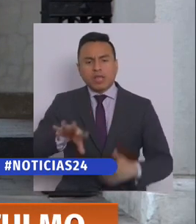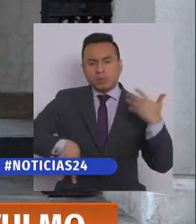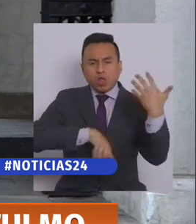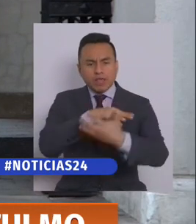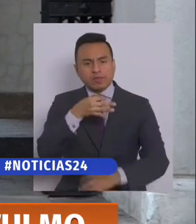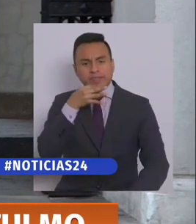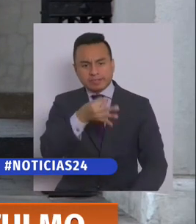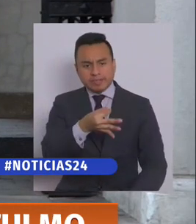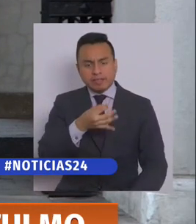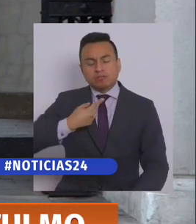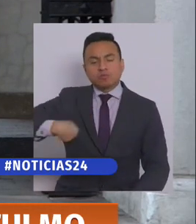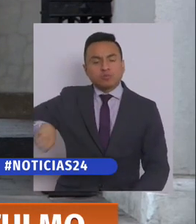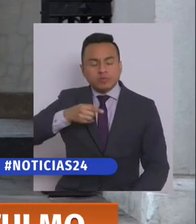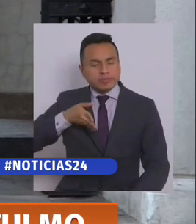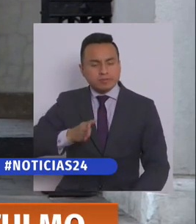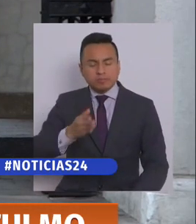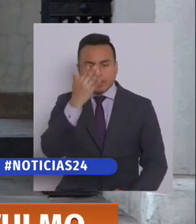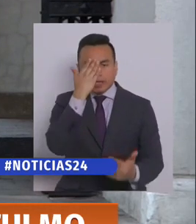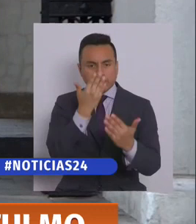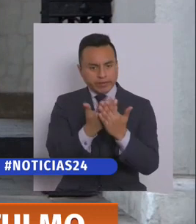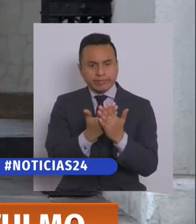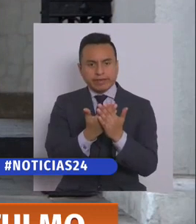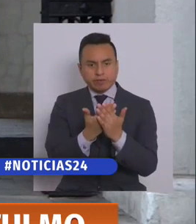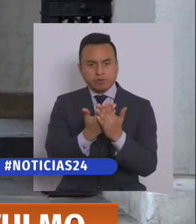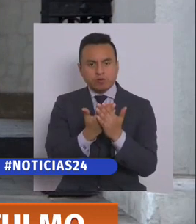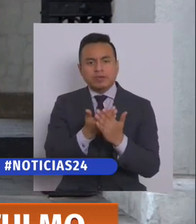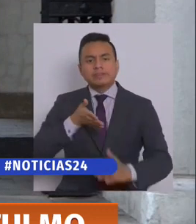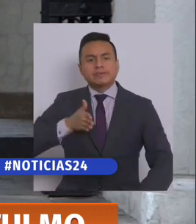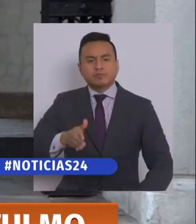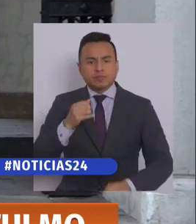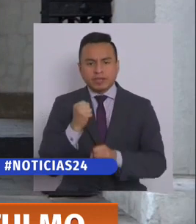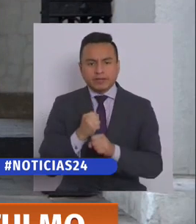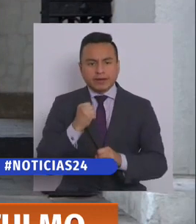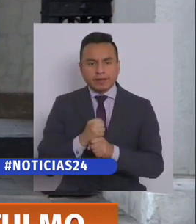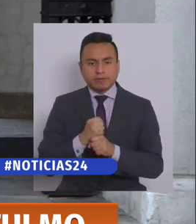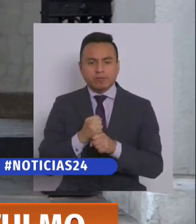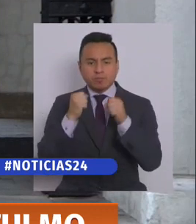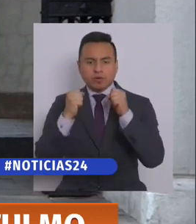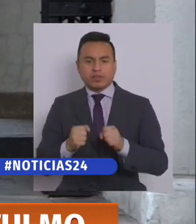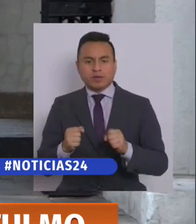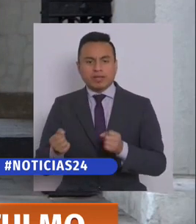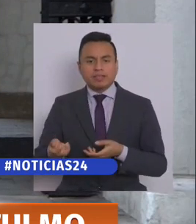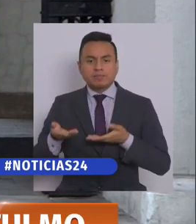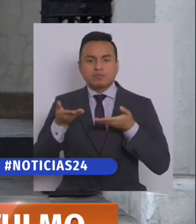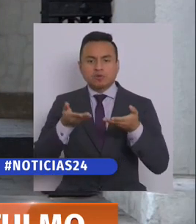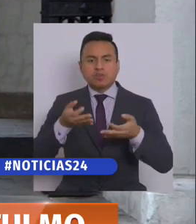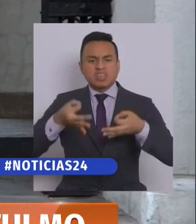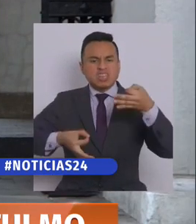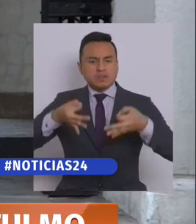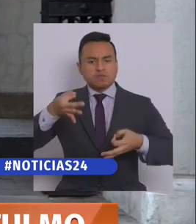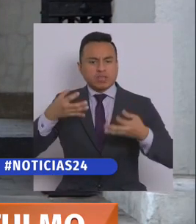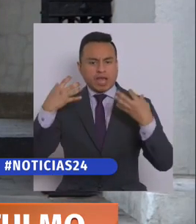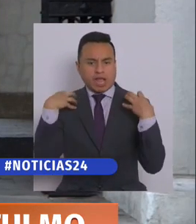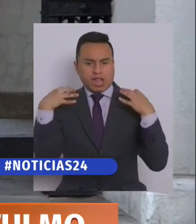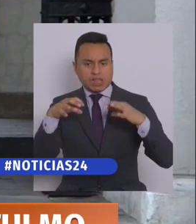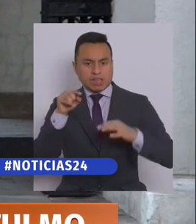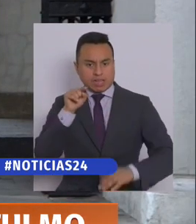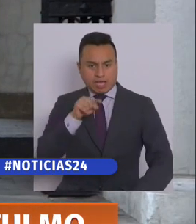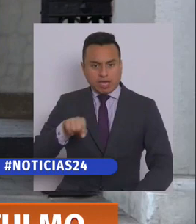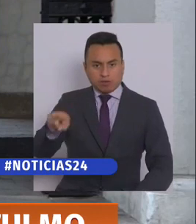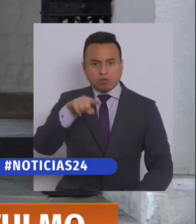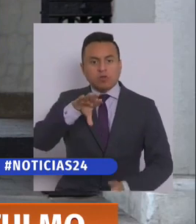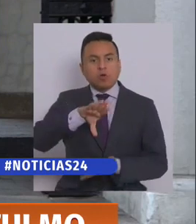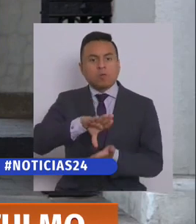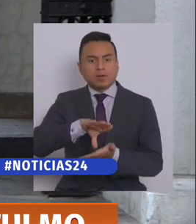violentos que vamos a seguir enfrentándolos y vamos a seguir trabajando para ponerlos a disposición de los tribunales, para que los tribunales de